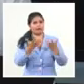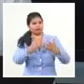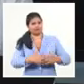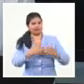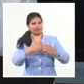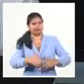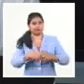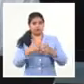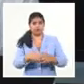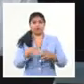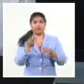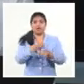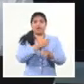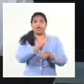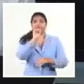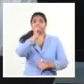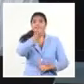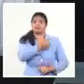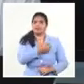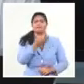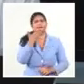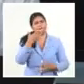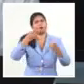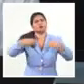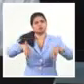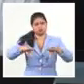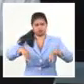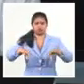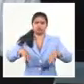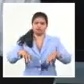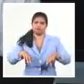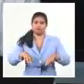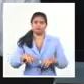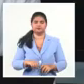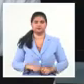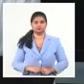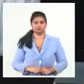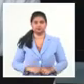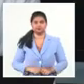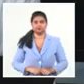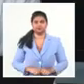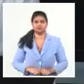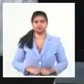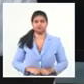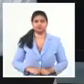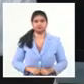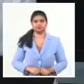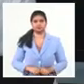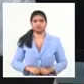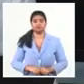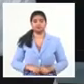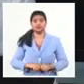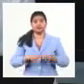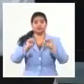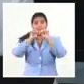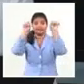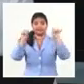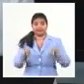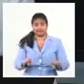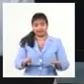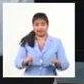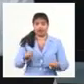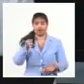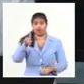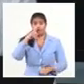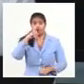antes de diciembre debemos tener en nuevas inversiones en el Sistema Electroenergético Nacional precisamente están centradas en el